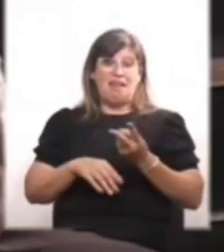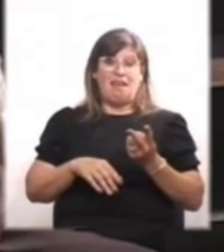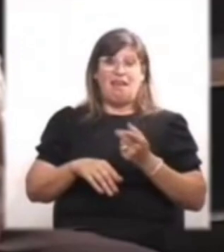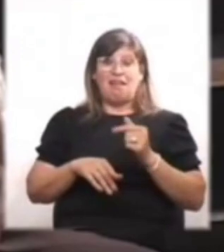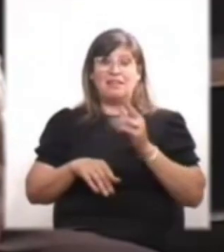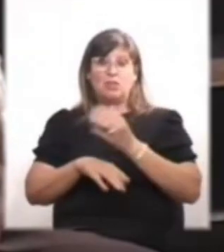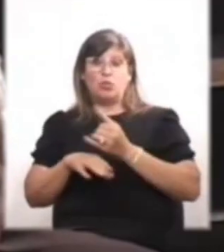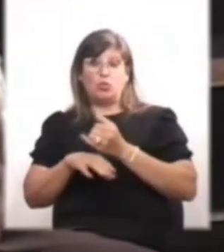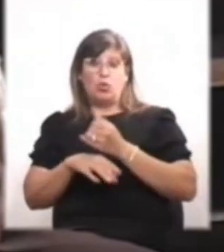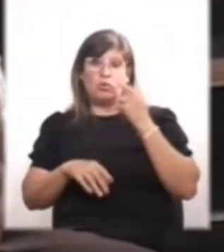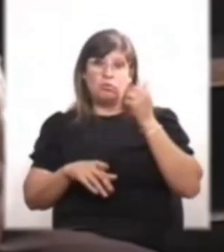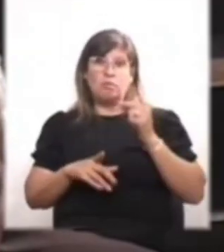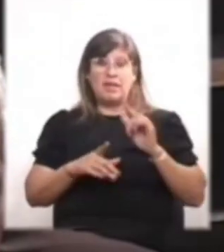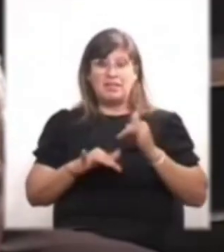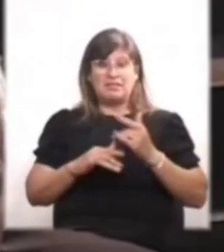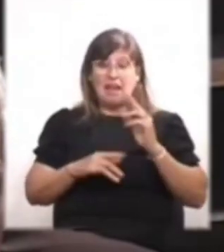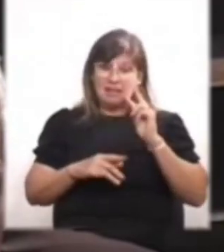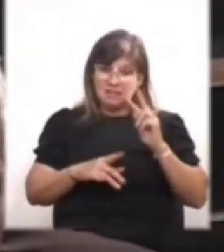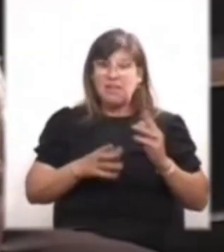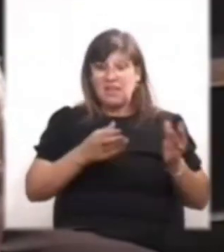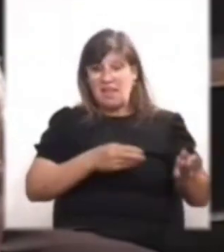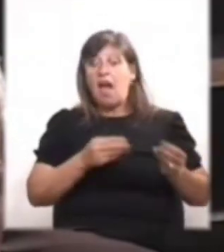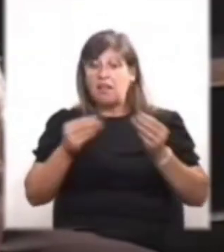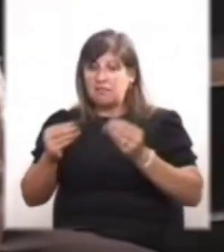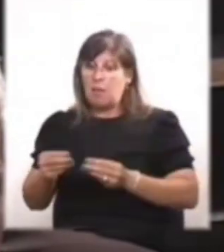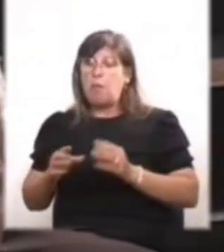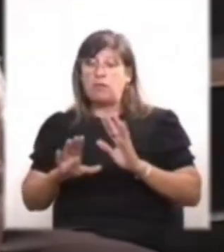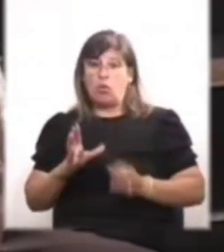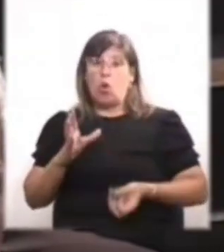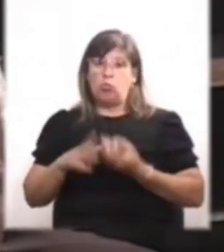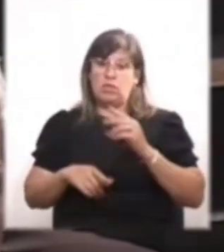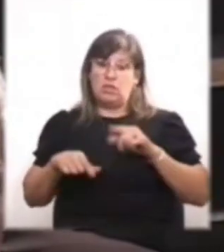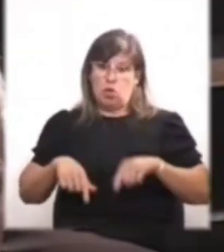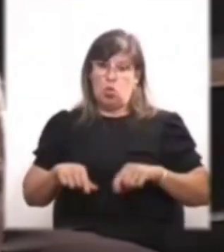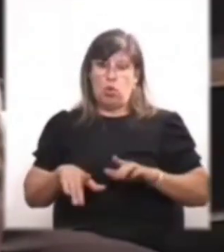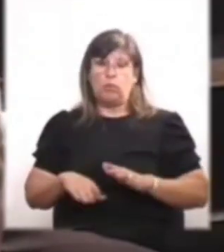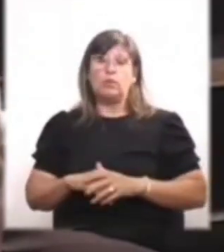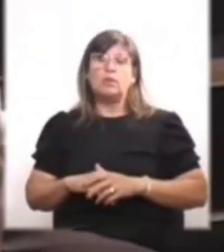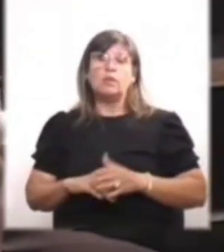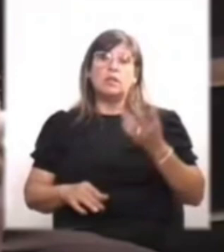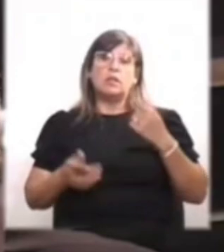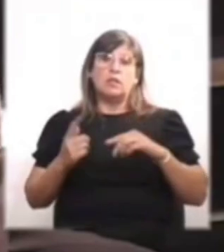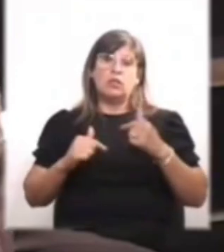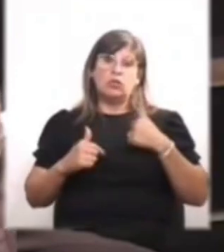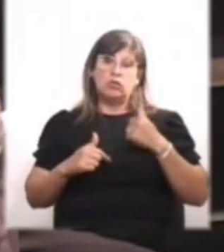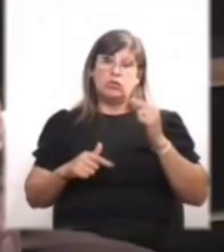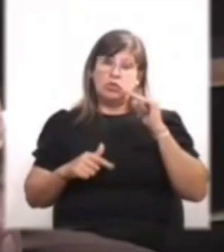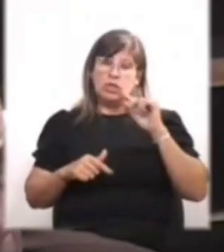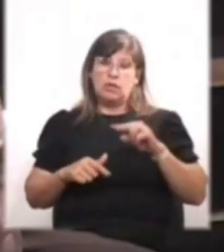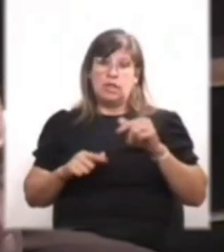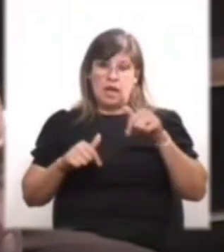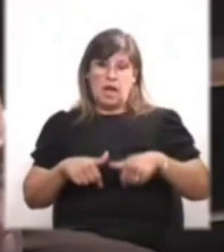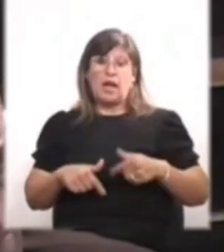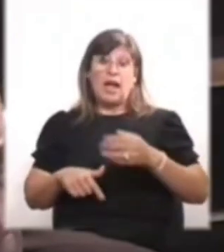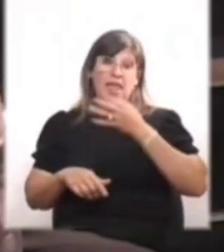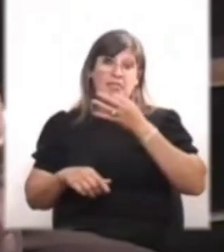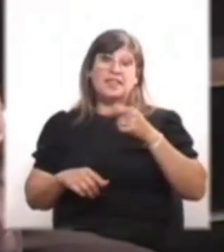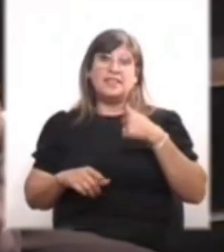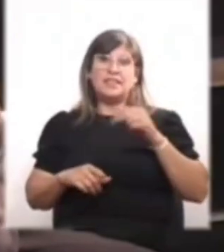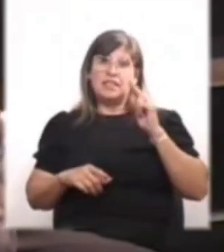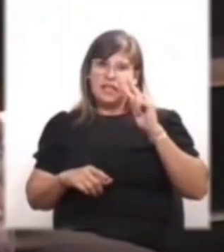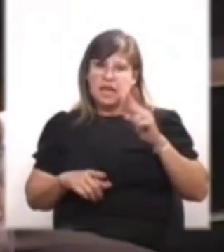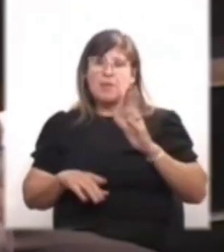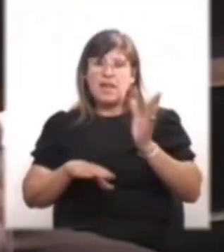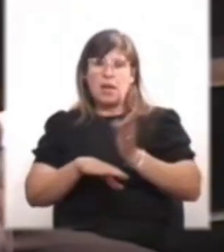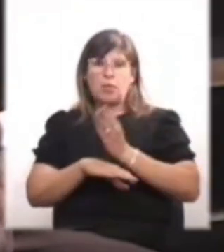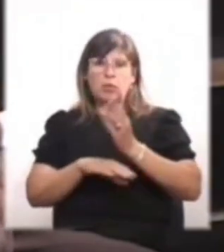traspaso de ese ministerio a uno nuevo. Entonces, mi punto en esta cita es destacar que la mirada